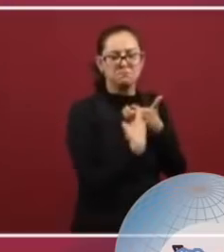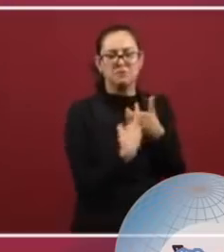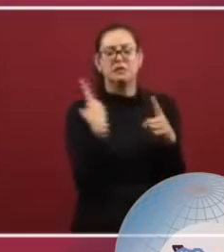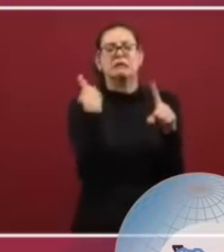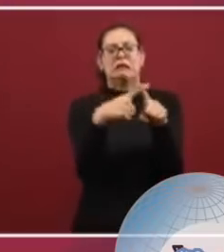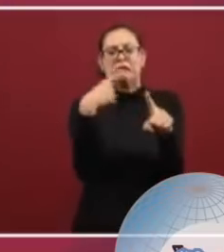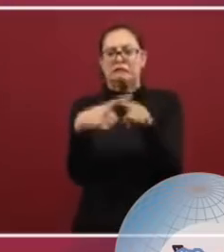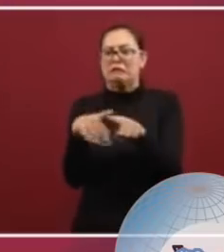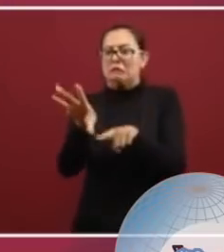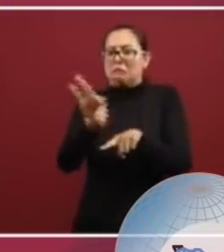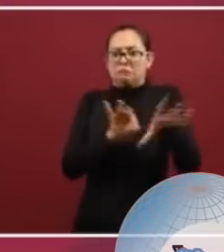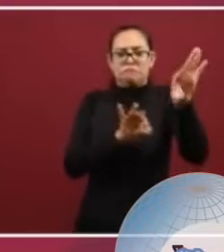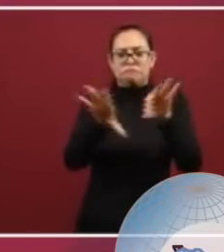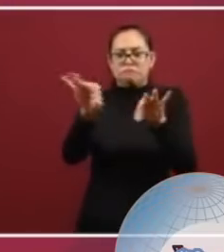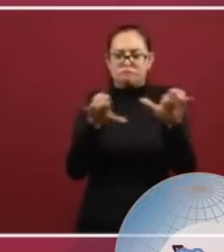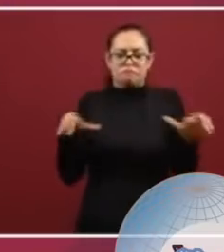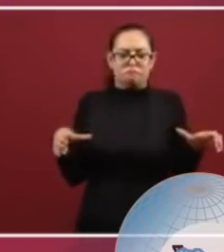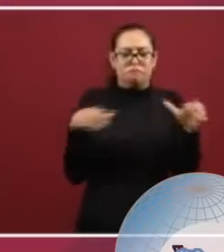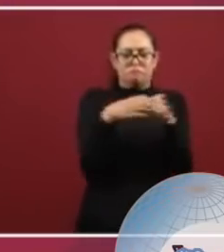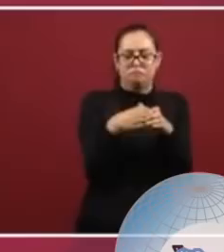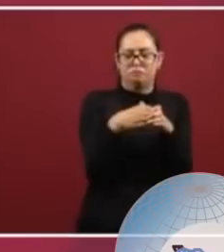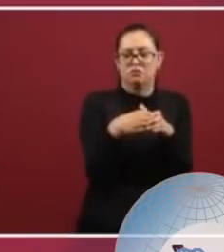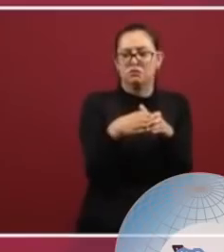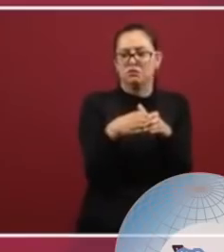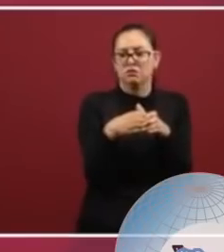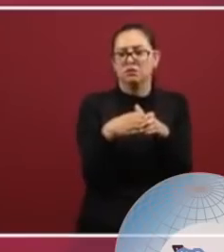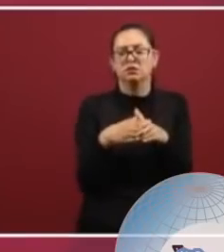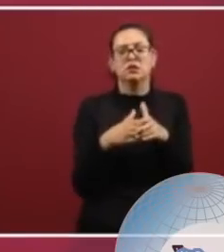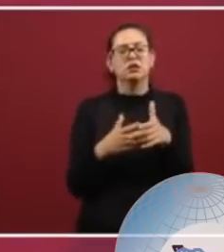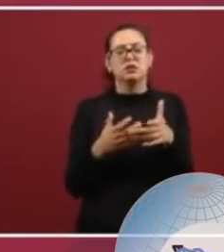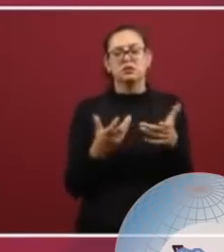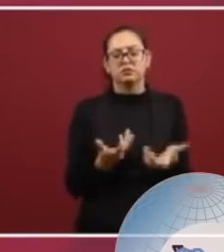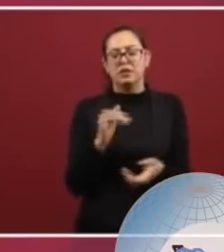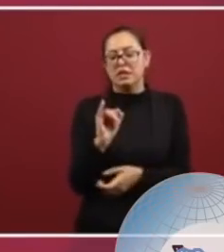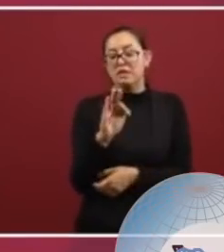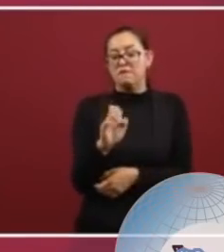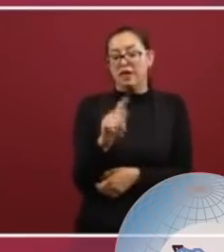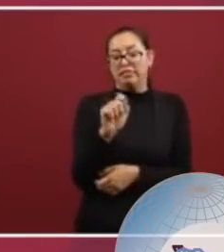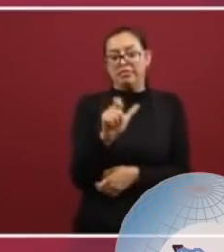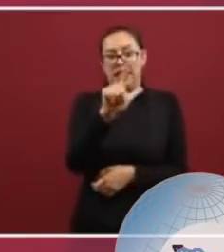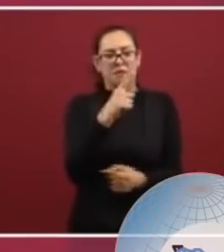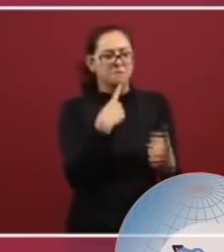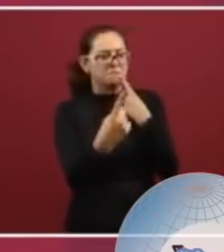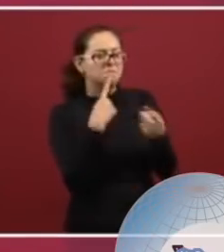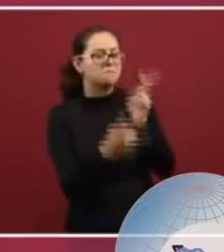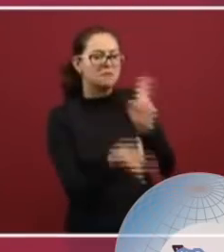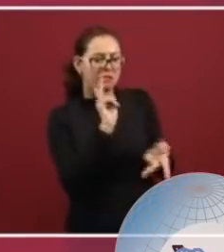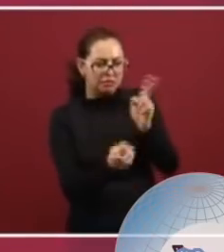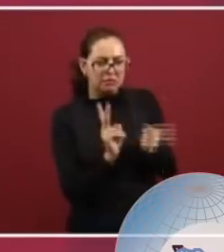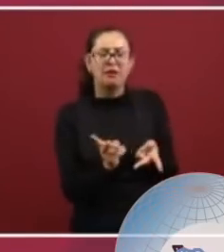integrantes del Consejo de Comunicaciones, de IFETEL, para solicitar,